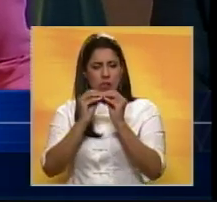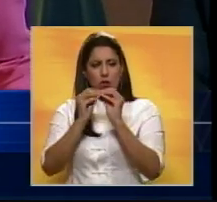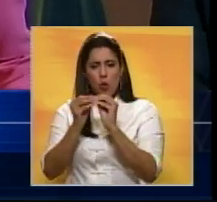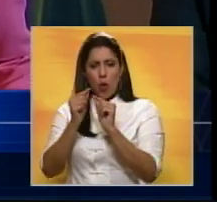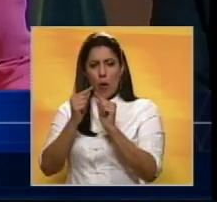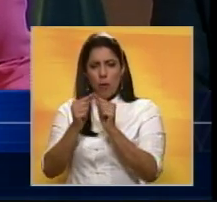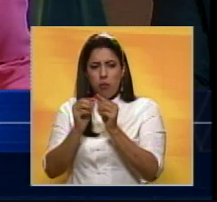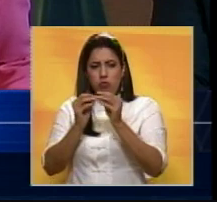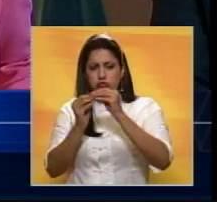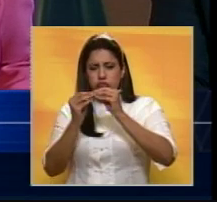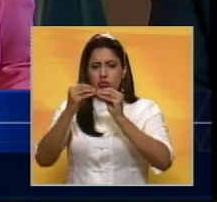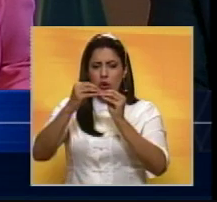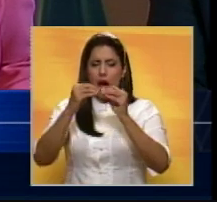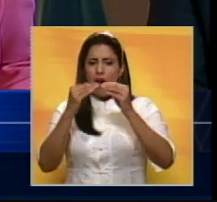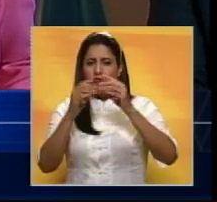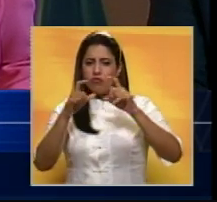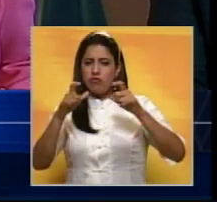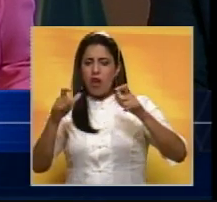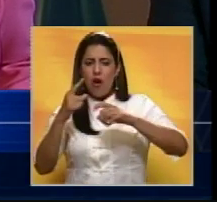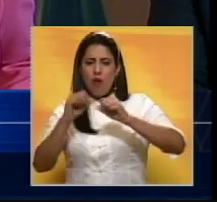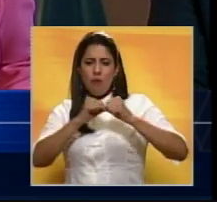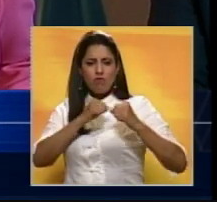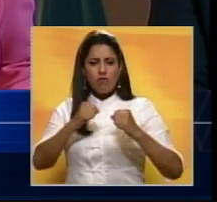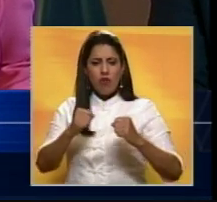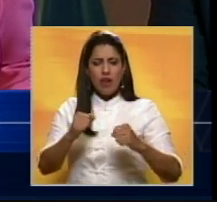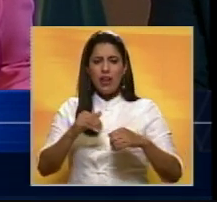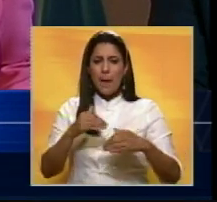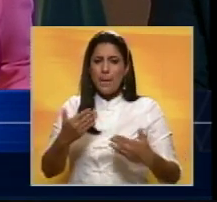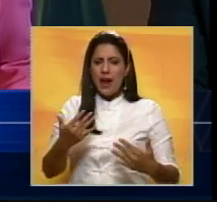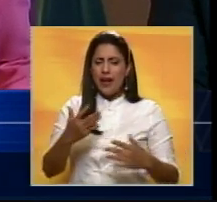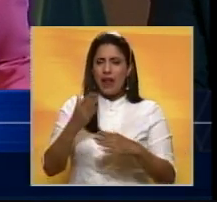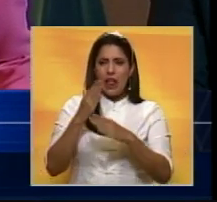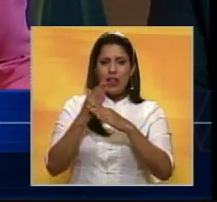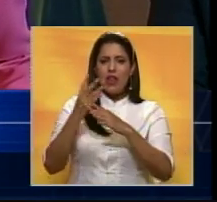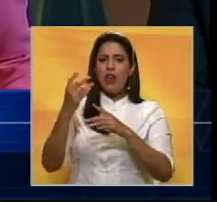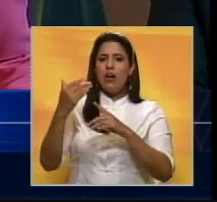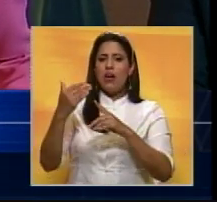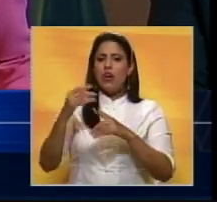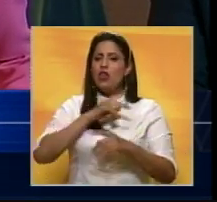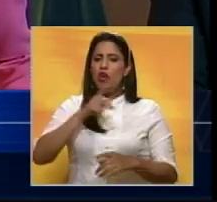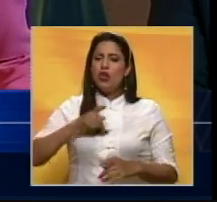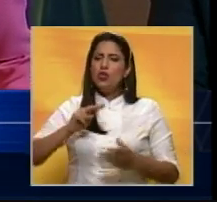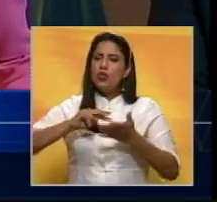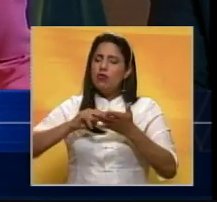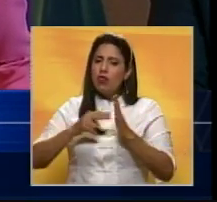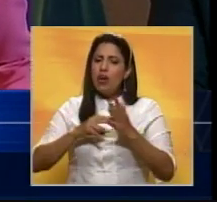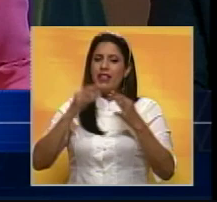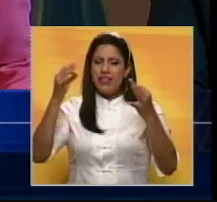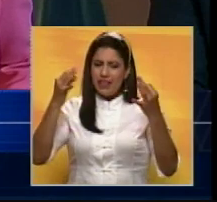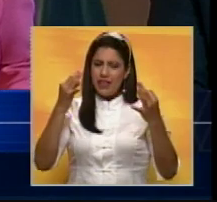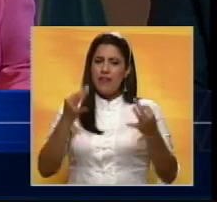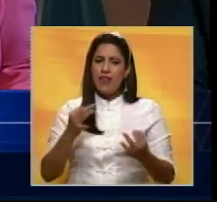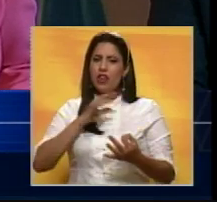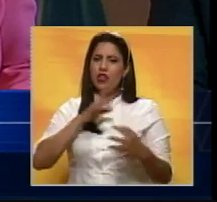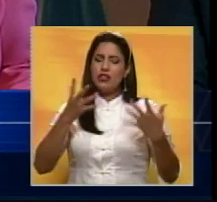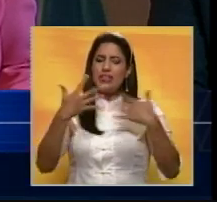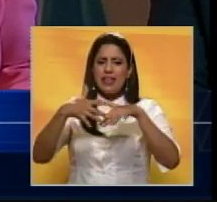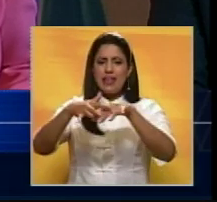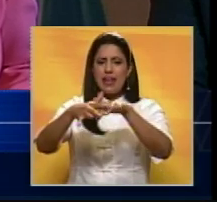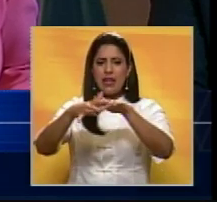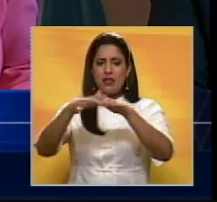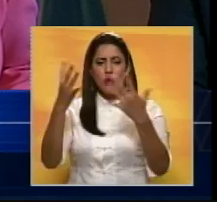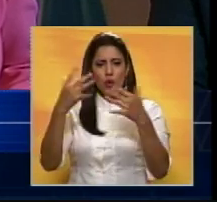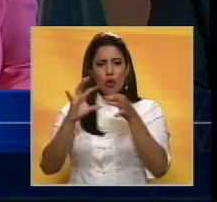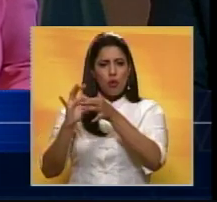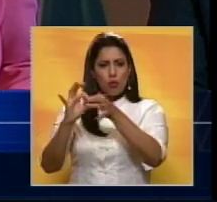conformando una fuerza para impedir y sabotear los mecanismos reales de integración y